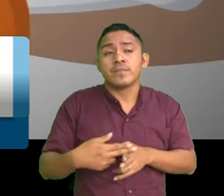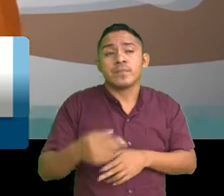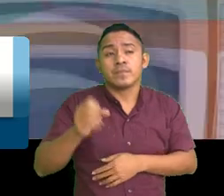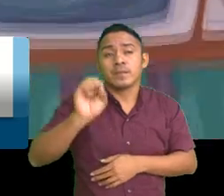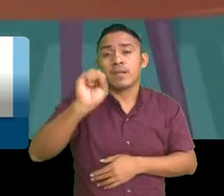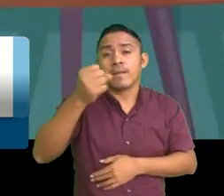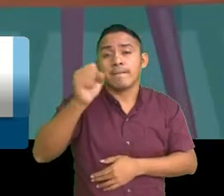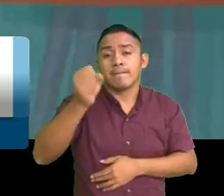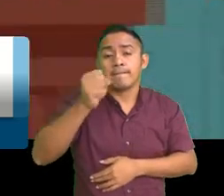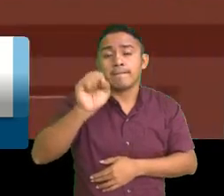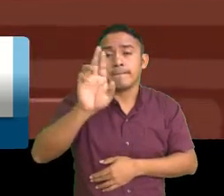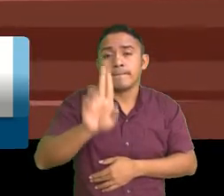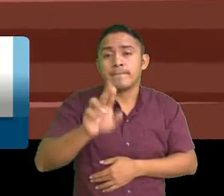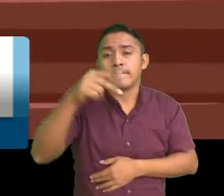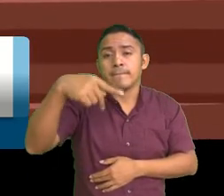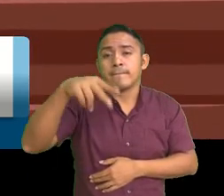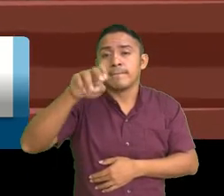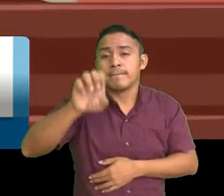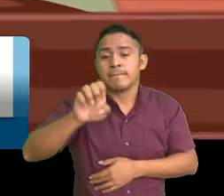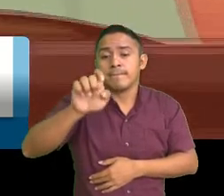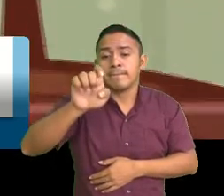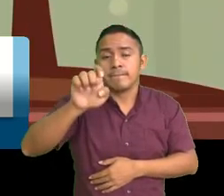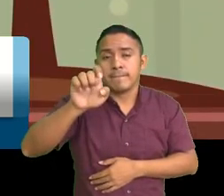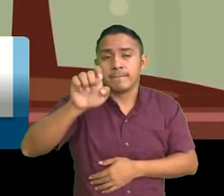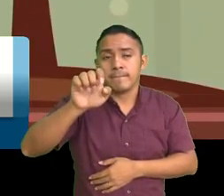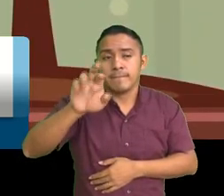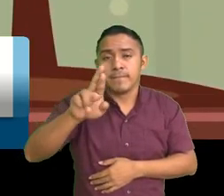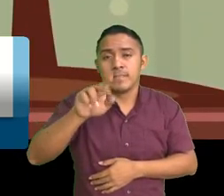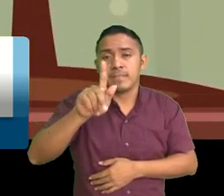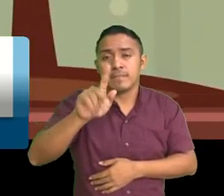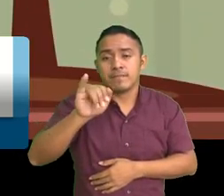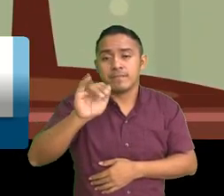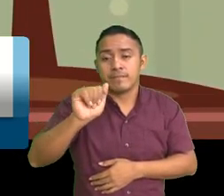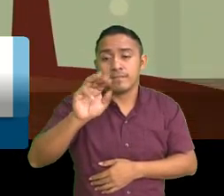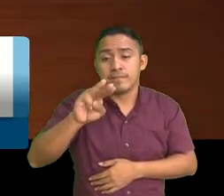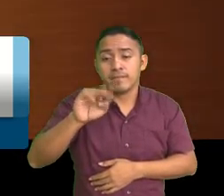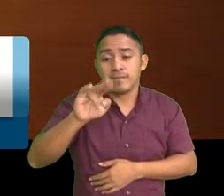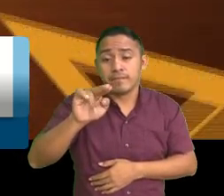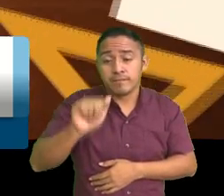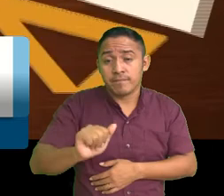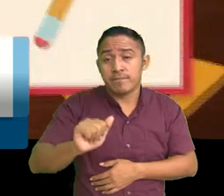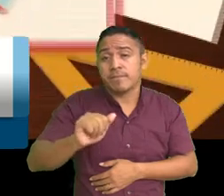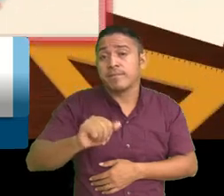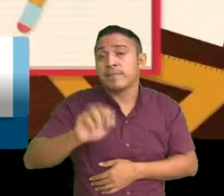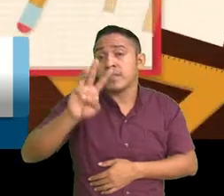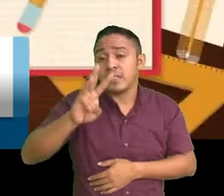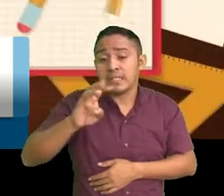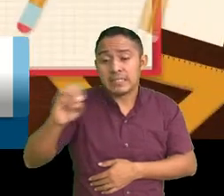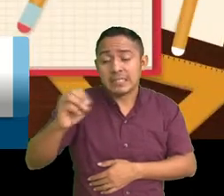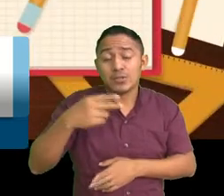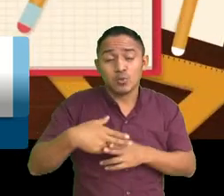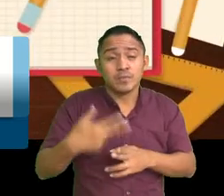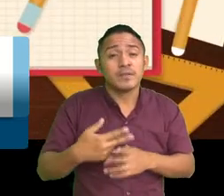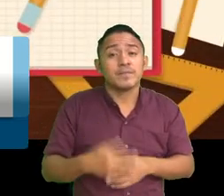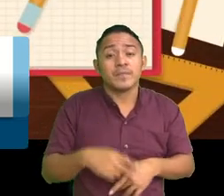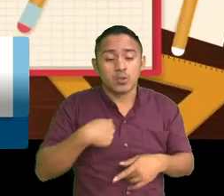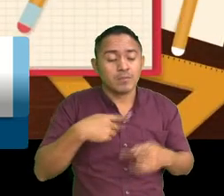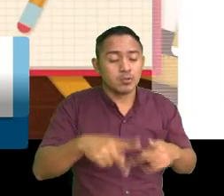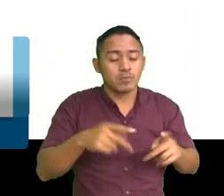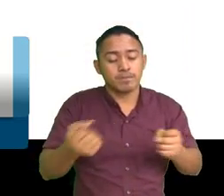la supertiamina, exactamente, la supertiamina 300. Y era lo usaban los adultos. Bastante. Exactamente, para los choferes, exactamente.